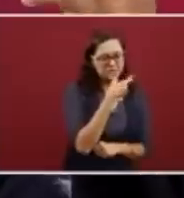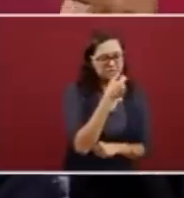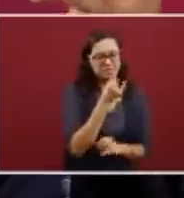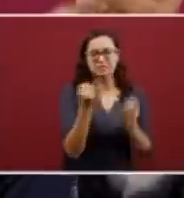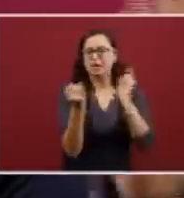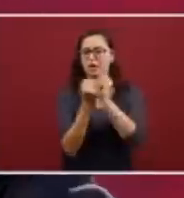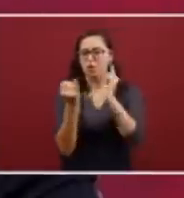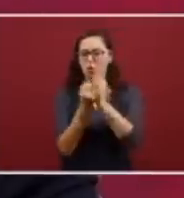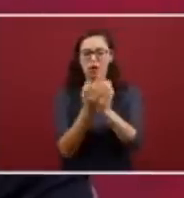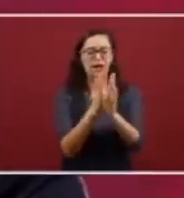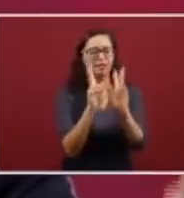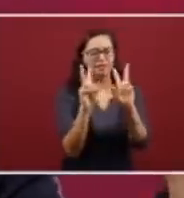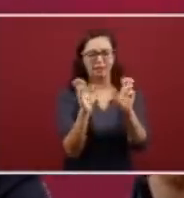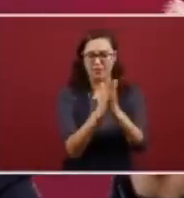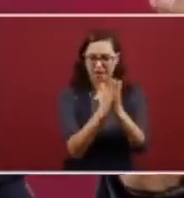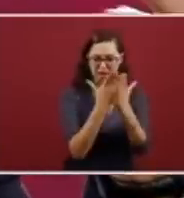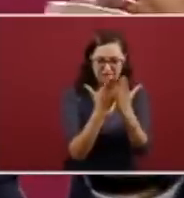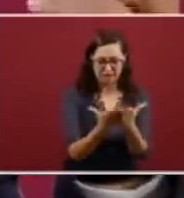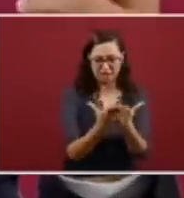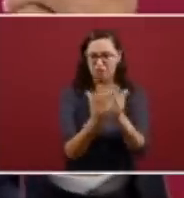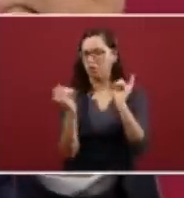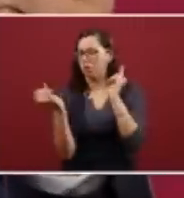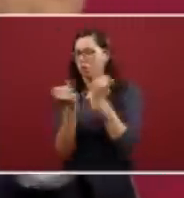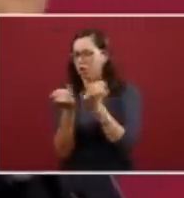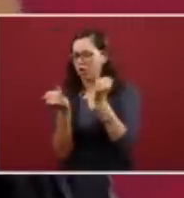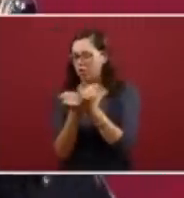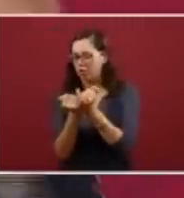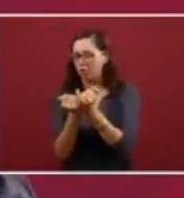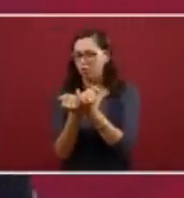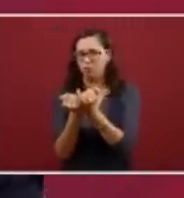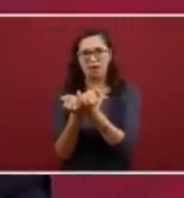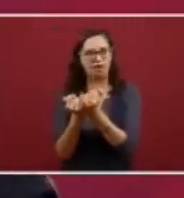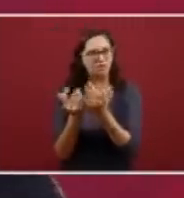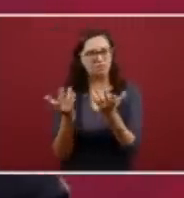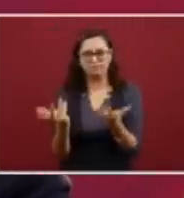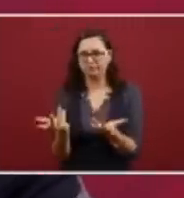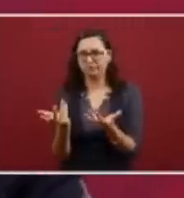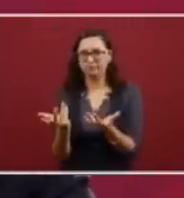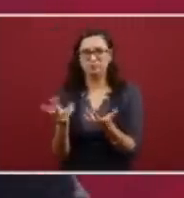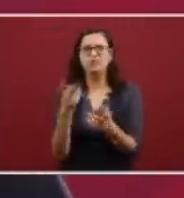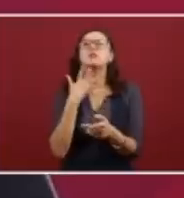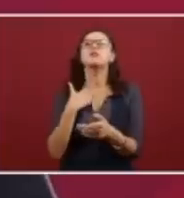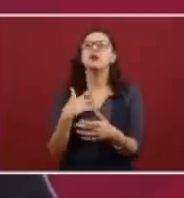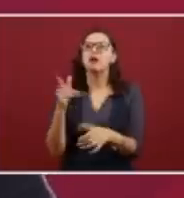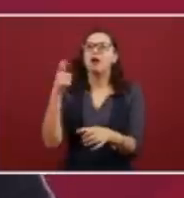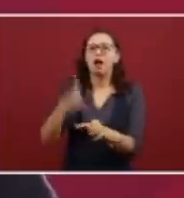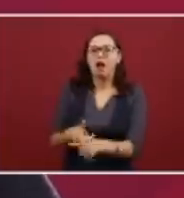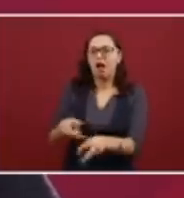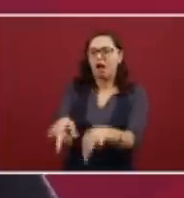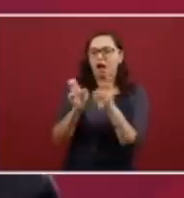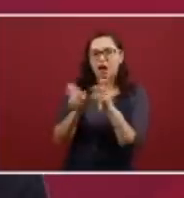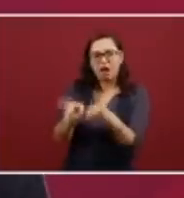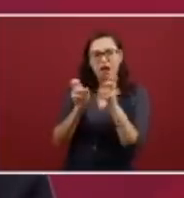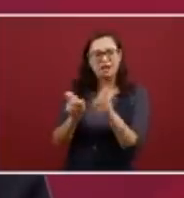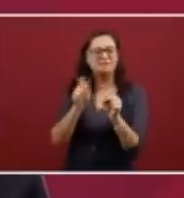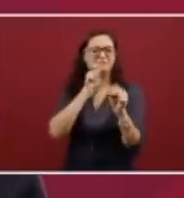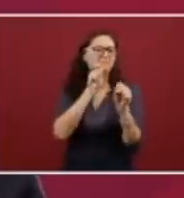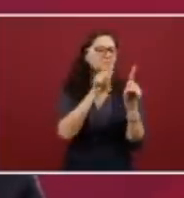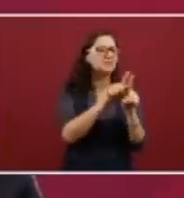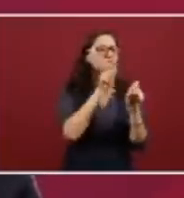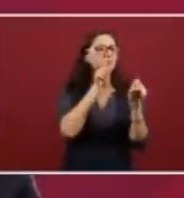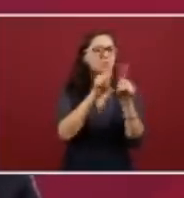de los libros de texto bueno de huachi col es de lo